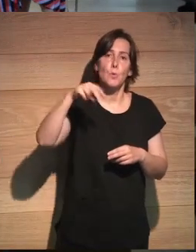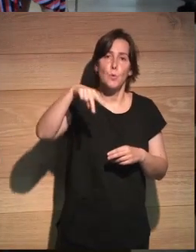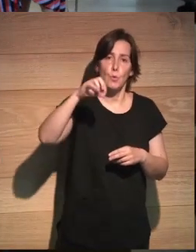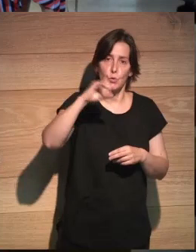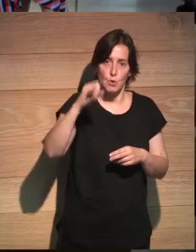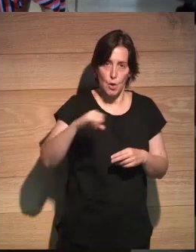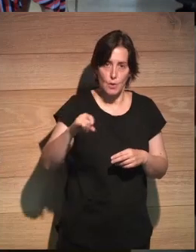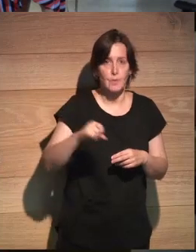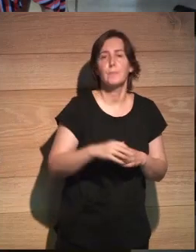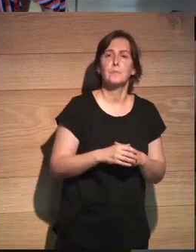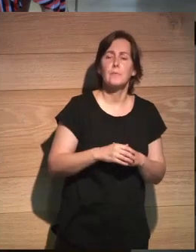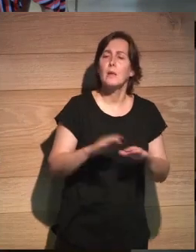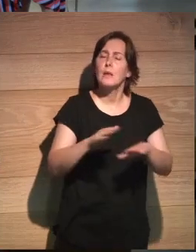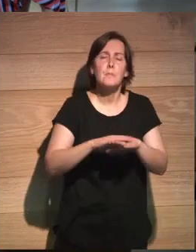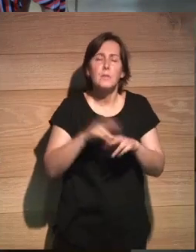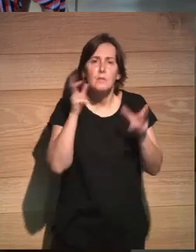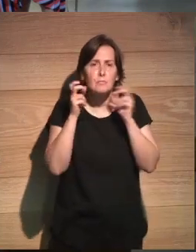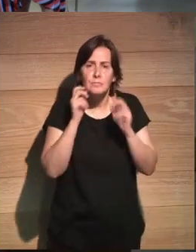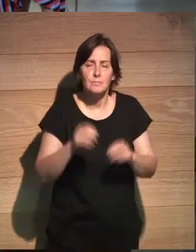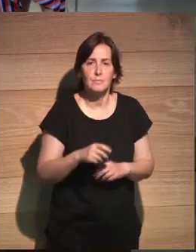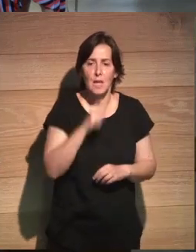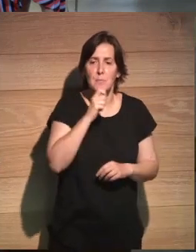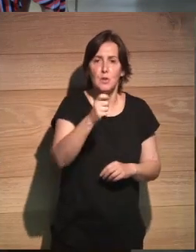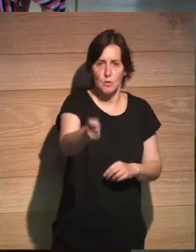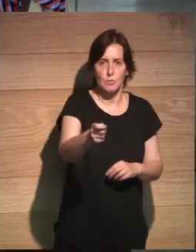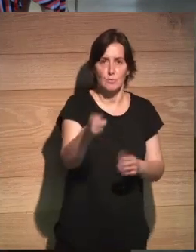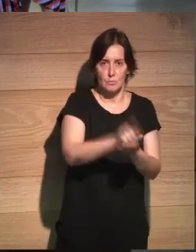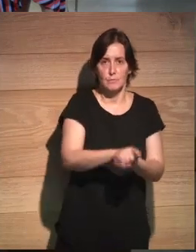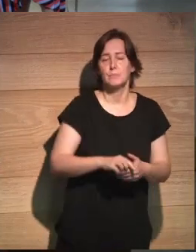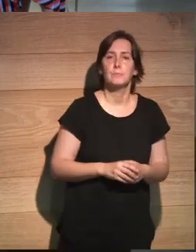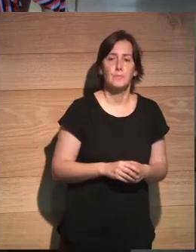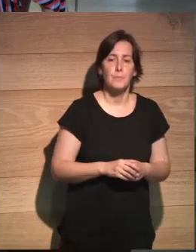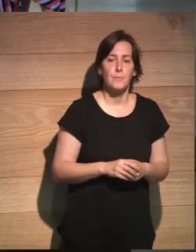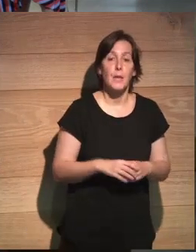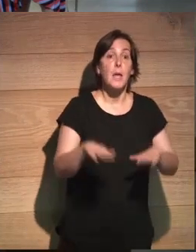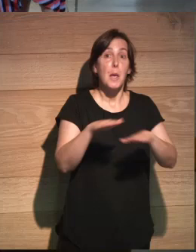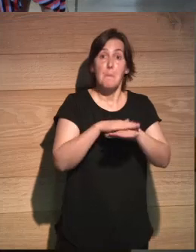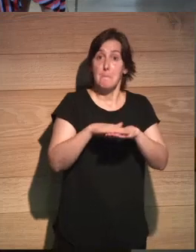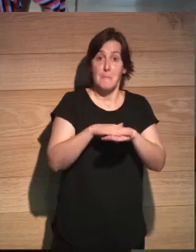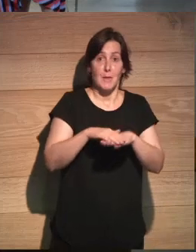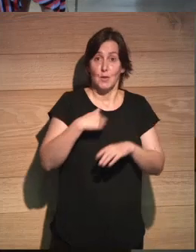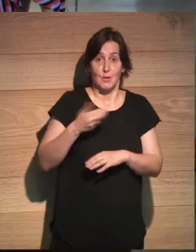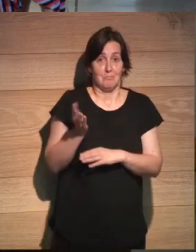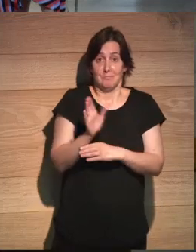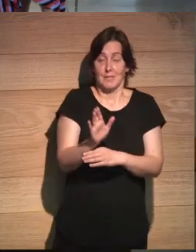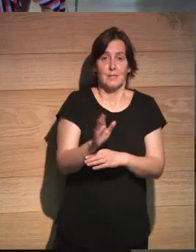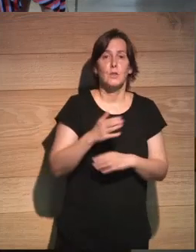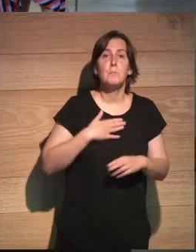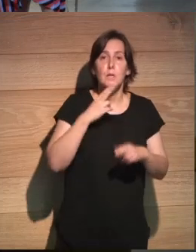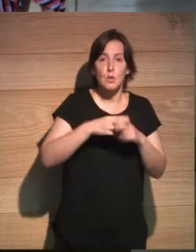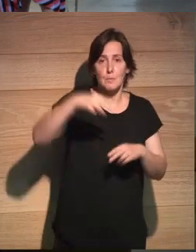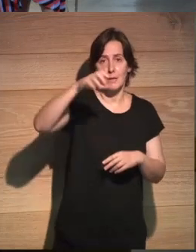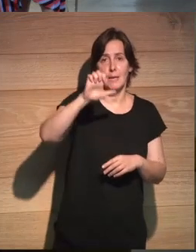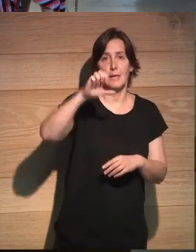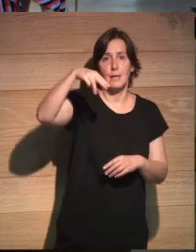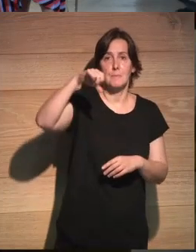Perdón, Totalmente de acuerdo. No lo hemos oído. ¿Le podéis pasar el micrófono otra vez? Perdón que no me he presentado, soy Emilio